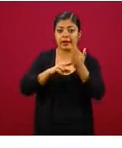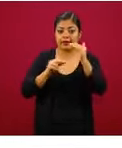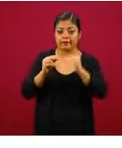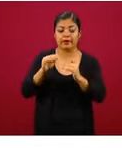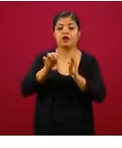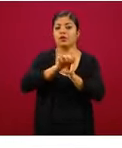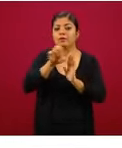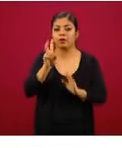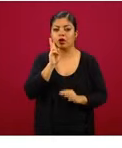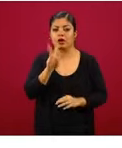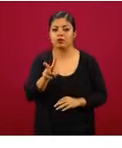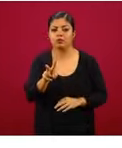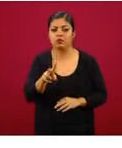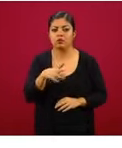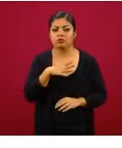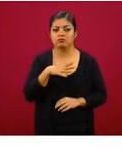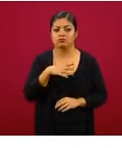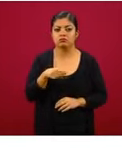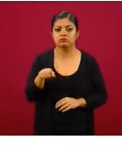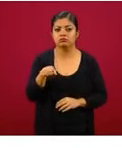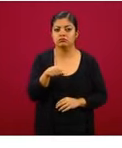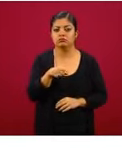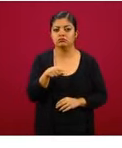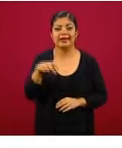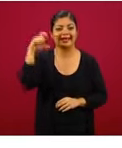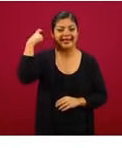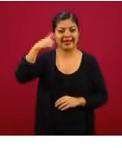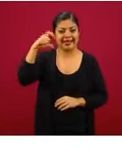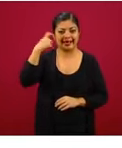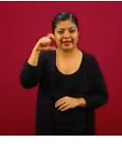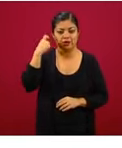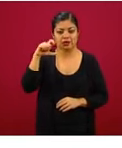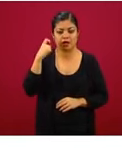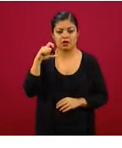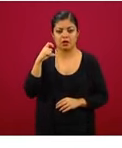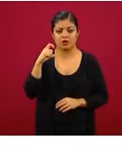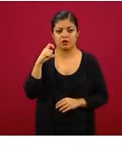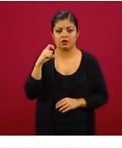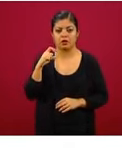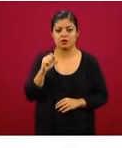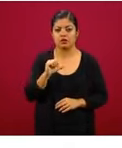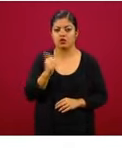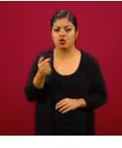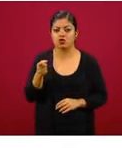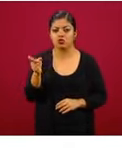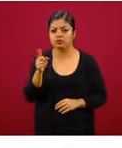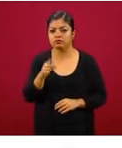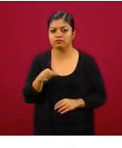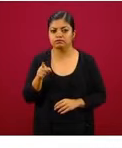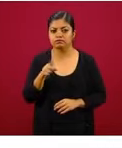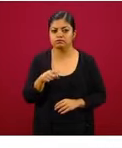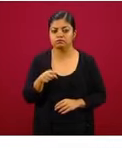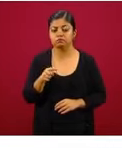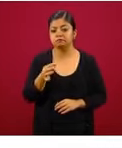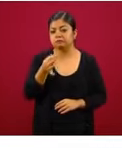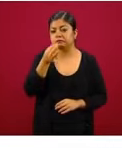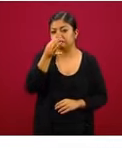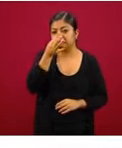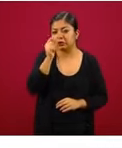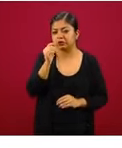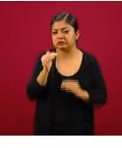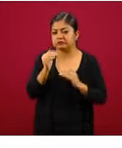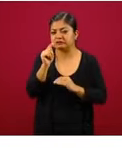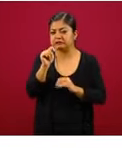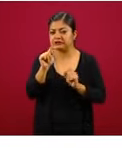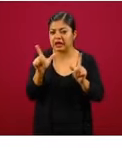ejemplo sería el caso aquí de Querétaro, el caso básicamente muy poco Tlaxcala,